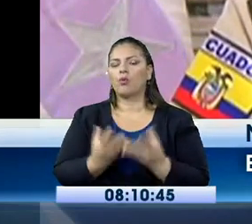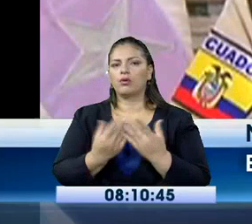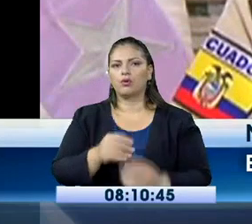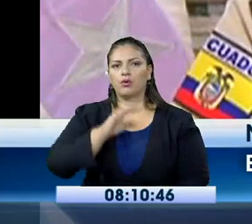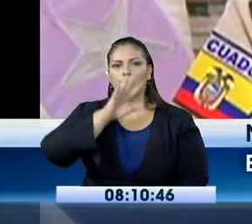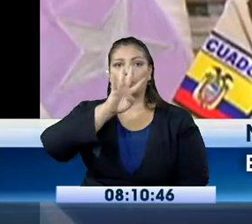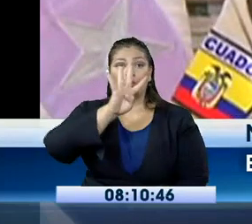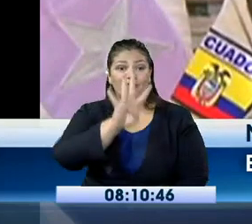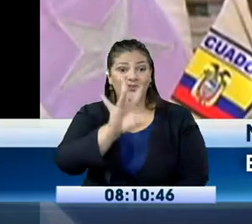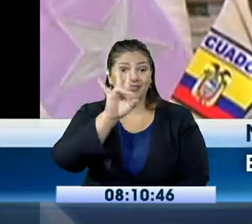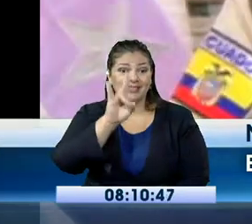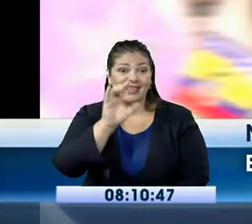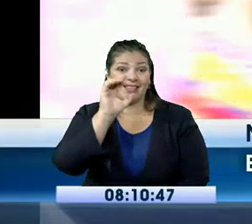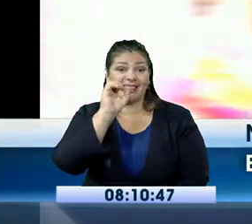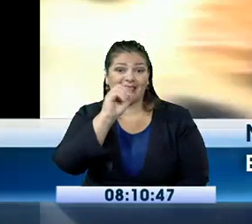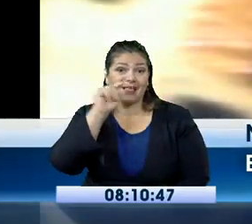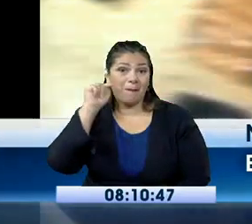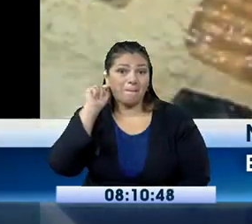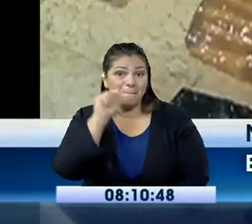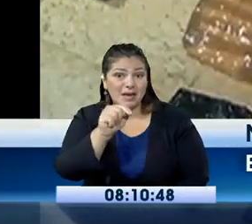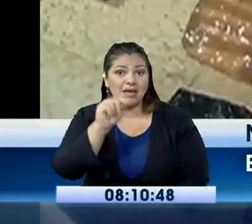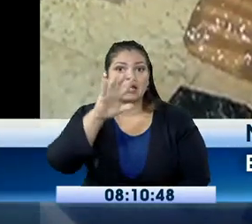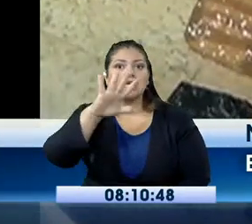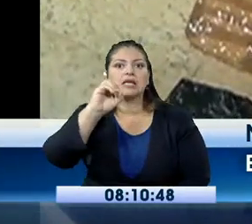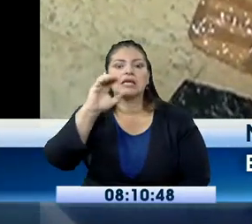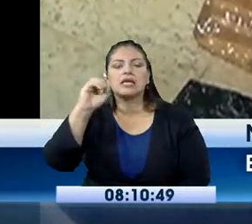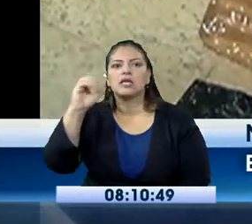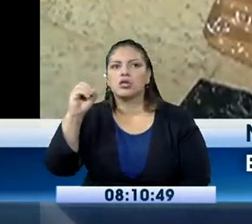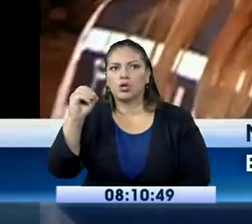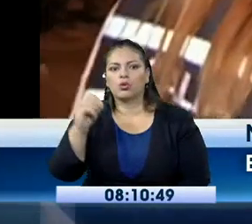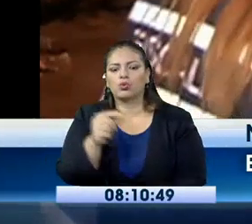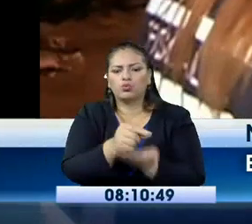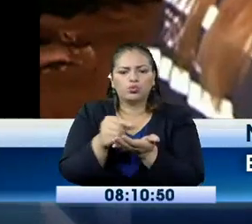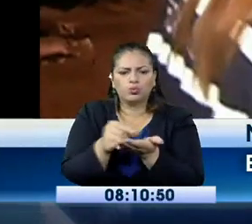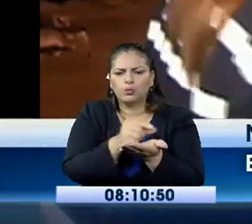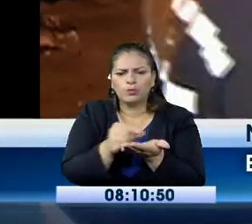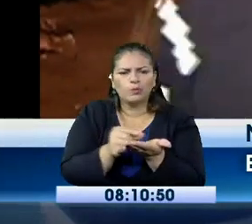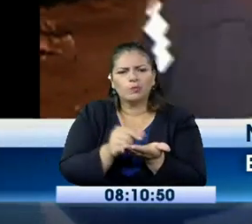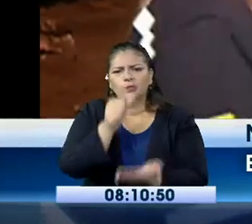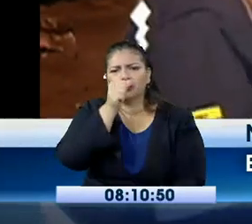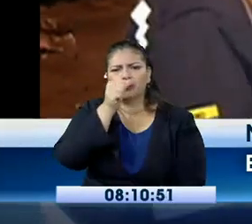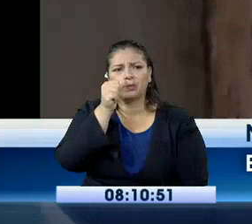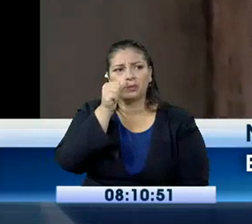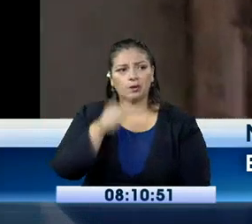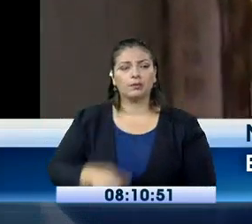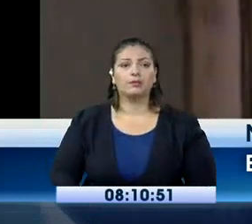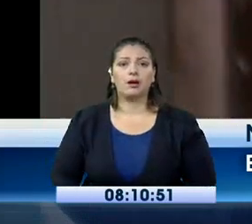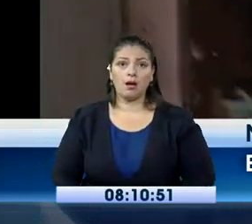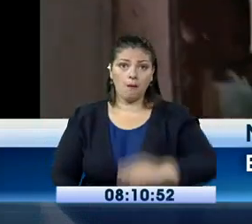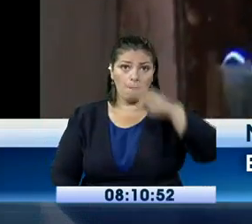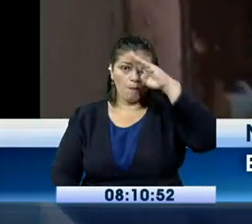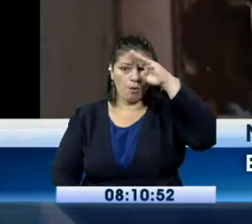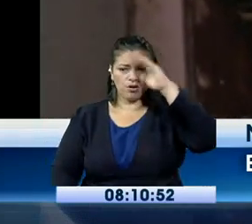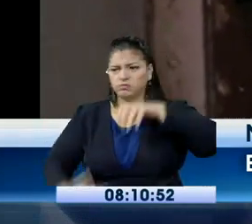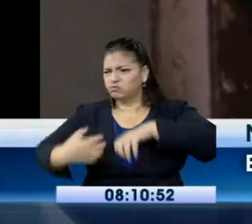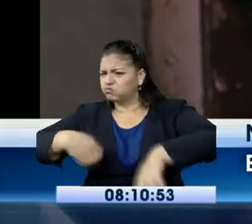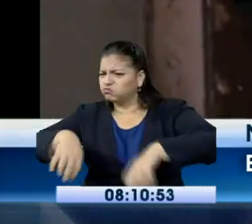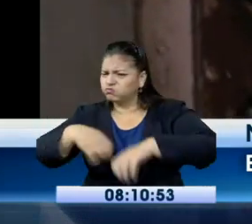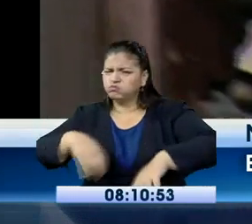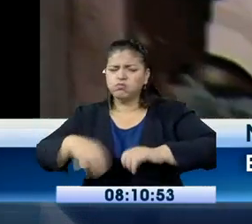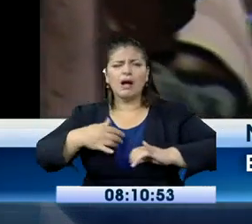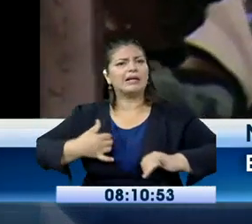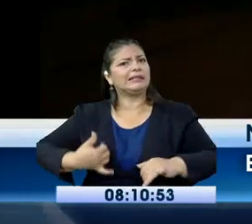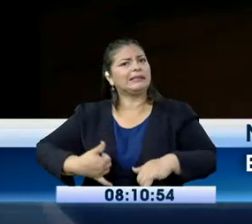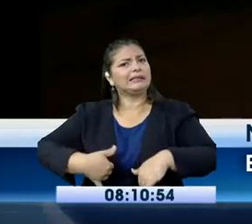470.500 dosis de droga. Y desde este punto se analizan repetidas acciones para neutralizar actos vinculados con este